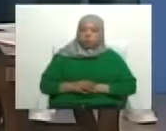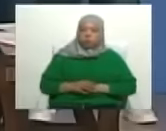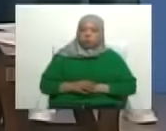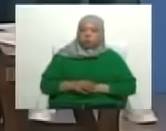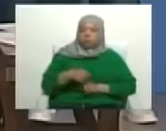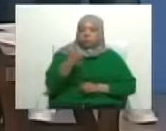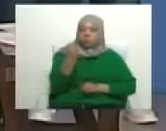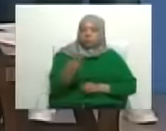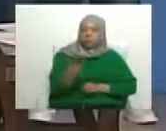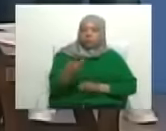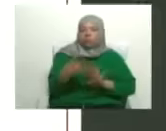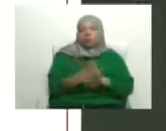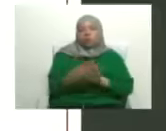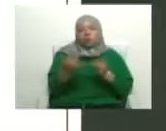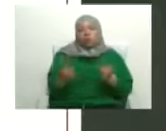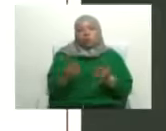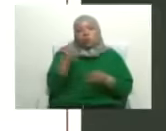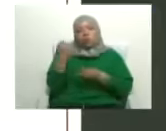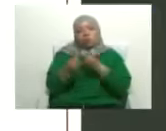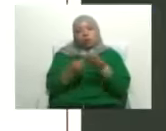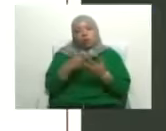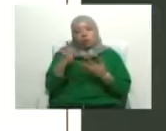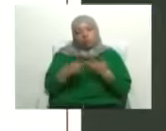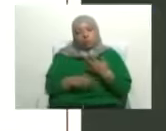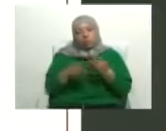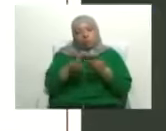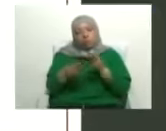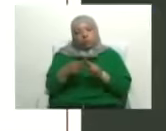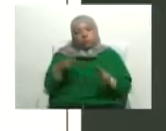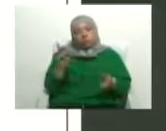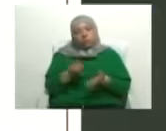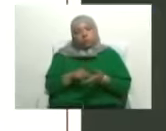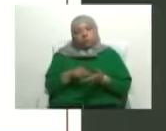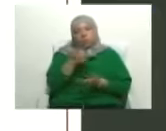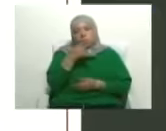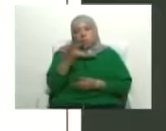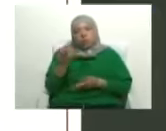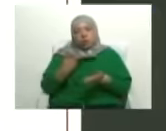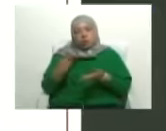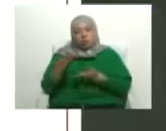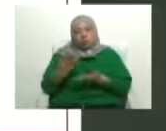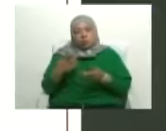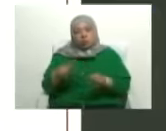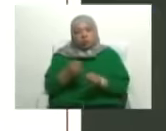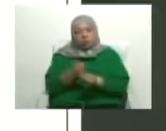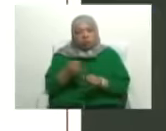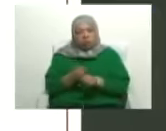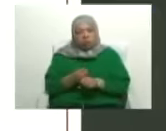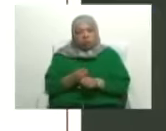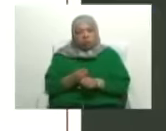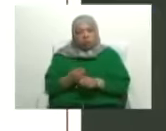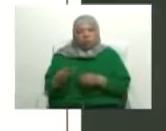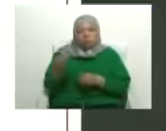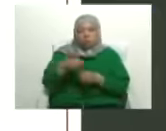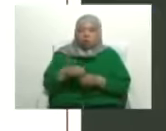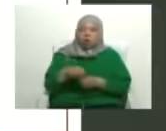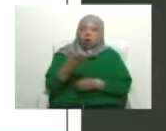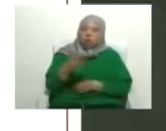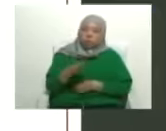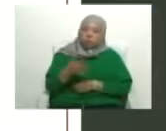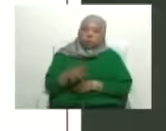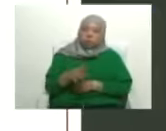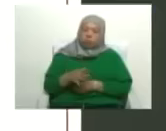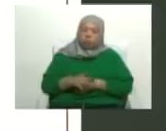Dos. Es, por lo tanto, una operación de paz multifacética, como eran las sanciones que tú pedías, que debe incluir, por lo menos,